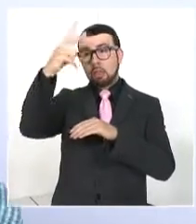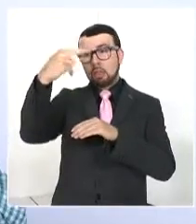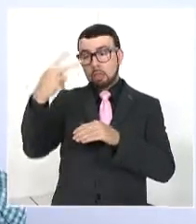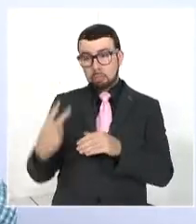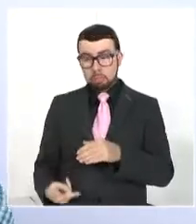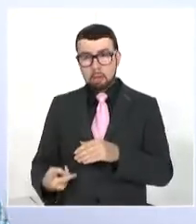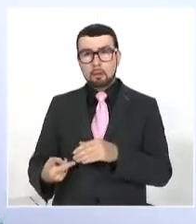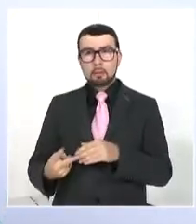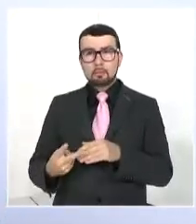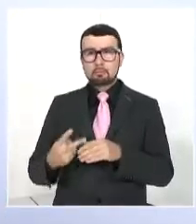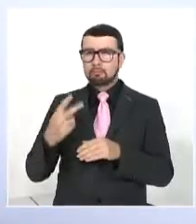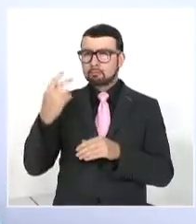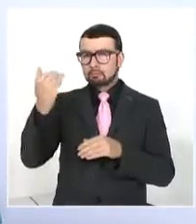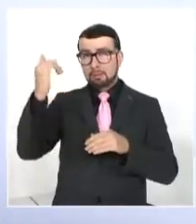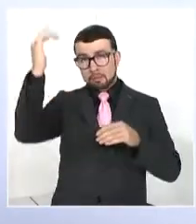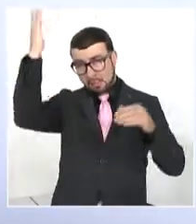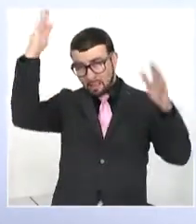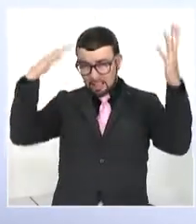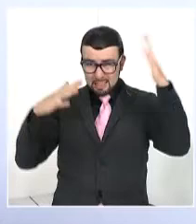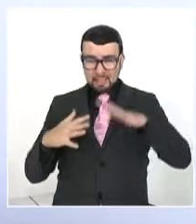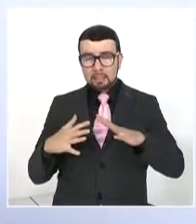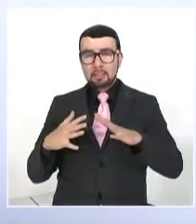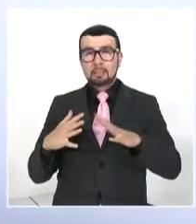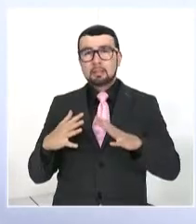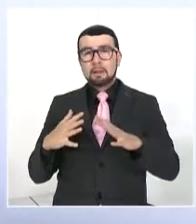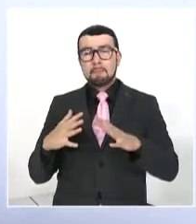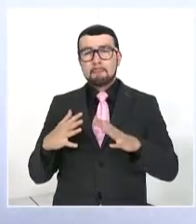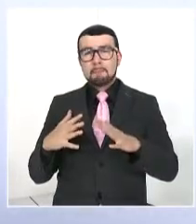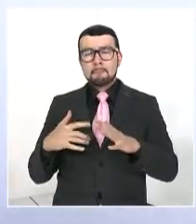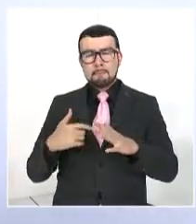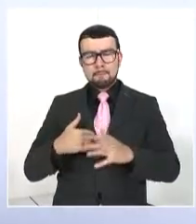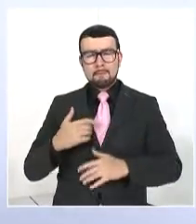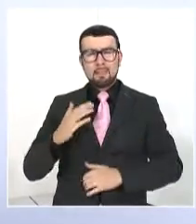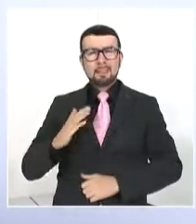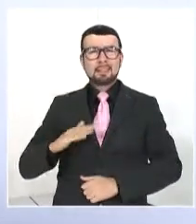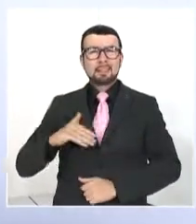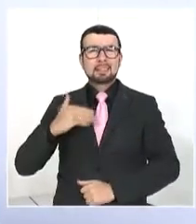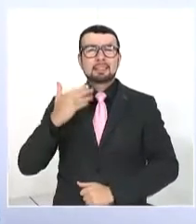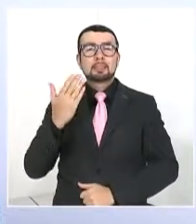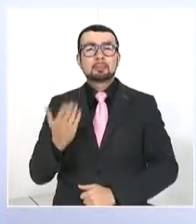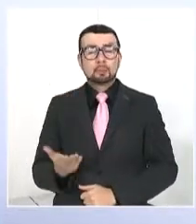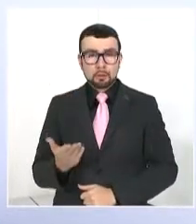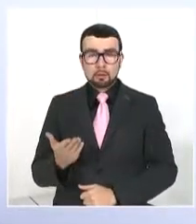eso se cayó, y después